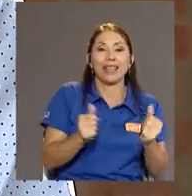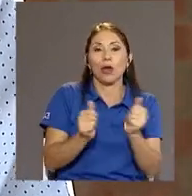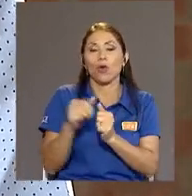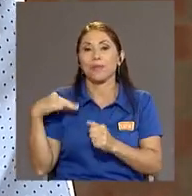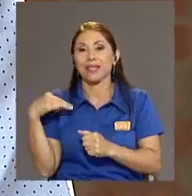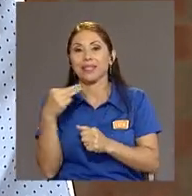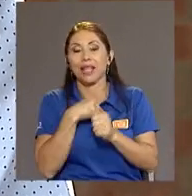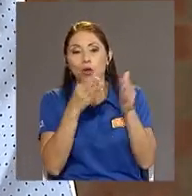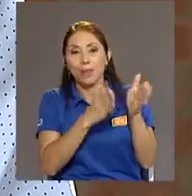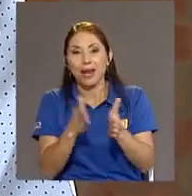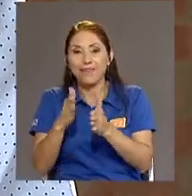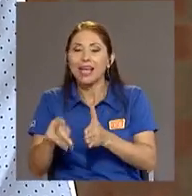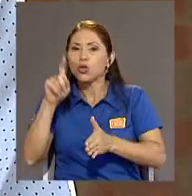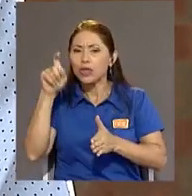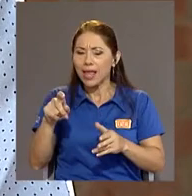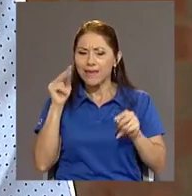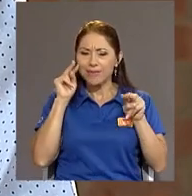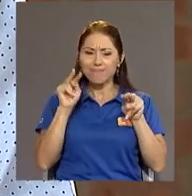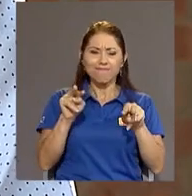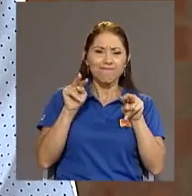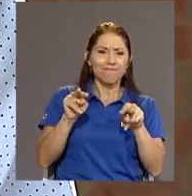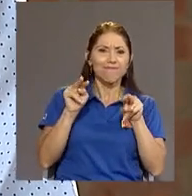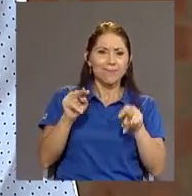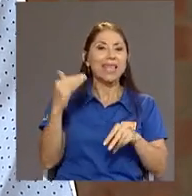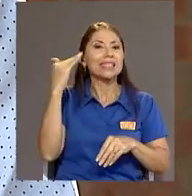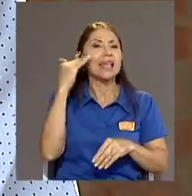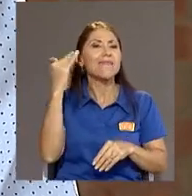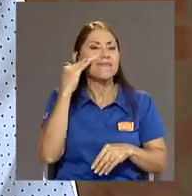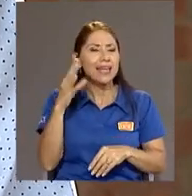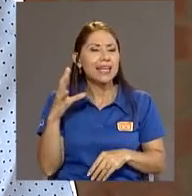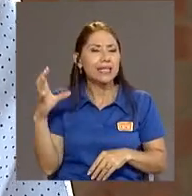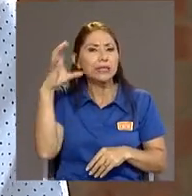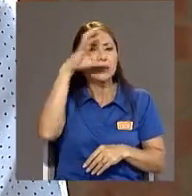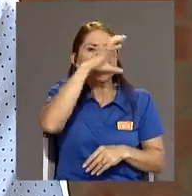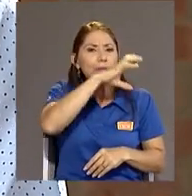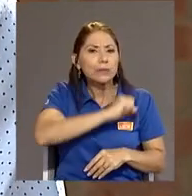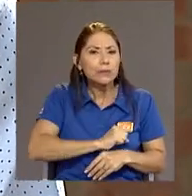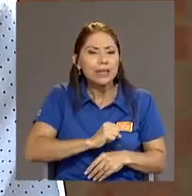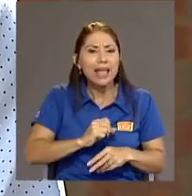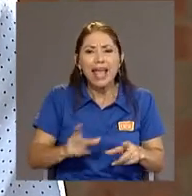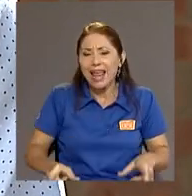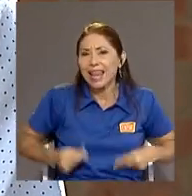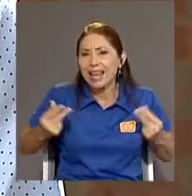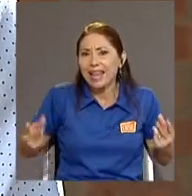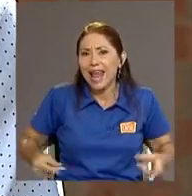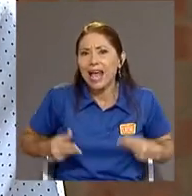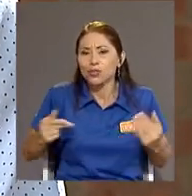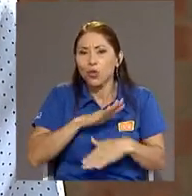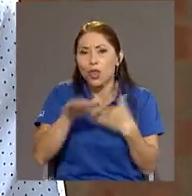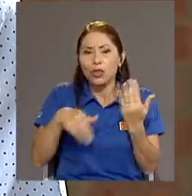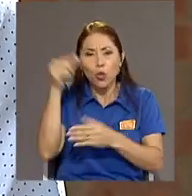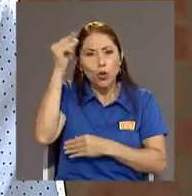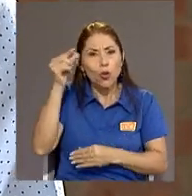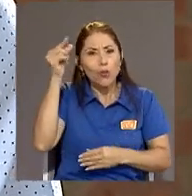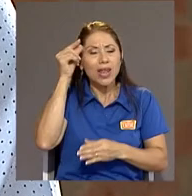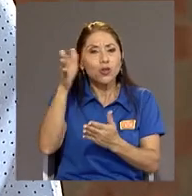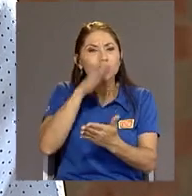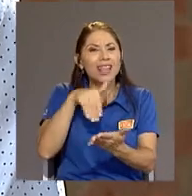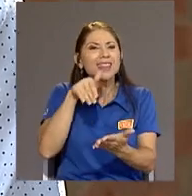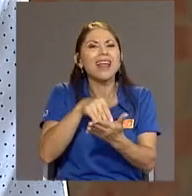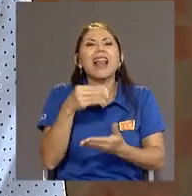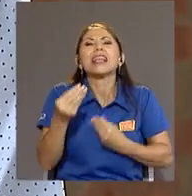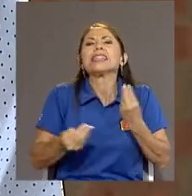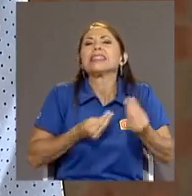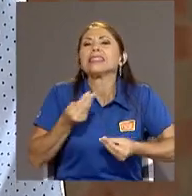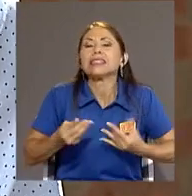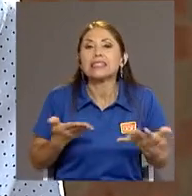Planificación para determinar efectivamente cuál está siendo el objeto del gasto de todo el gobierno central principalmente, que es el que se